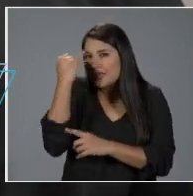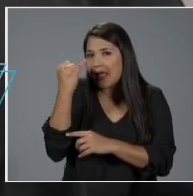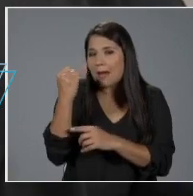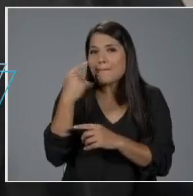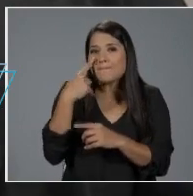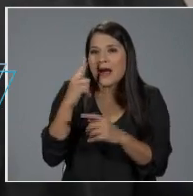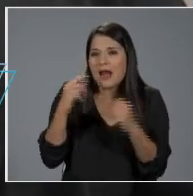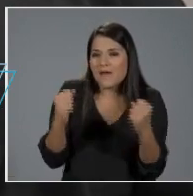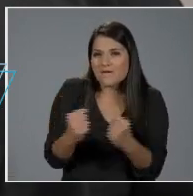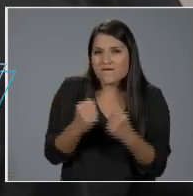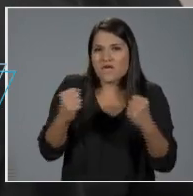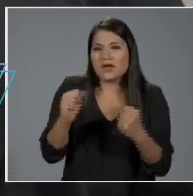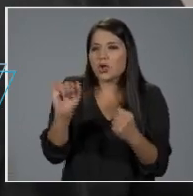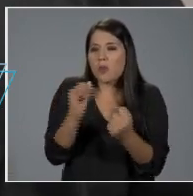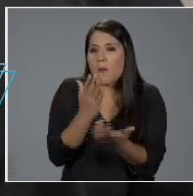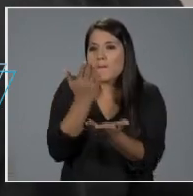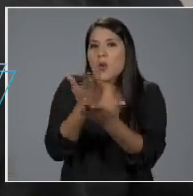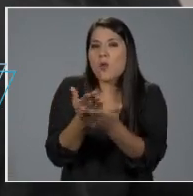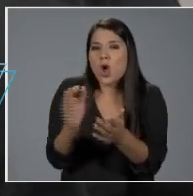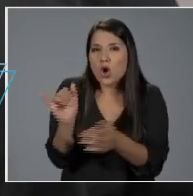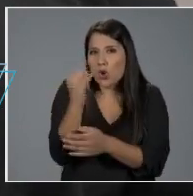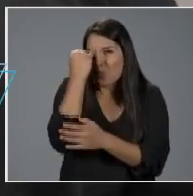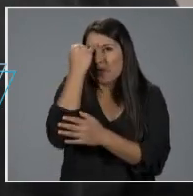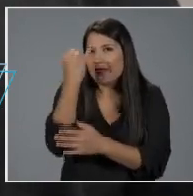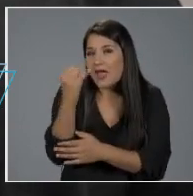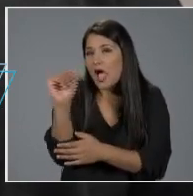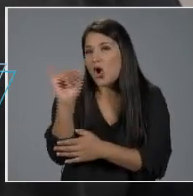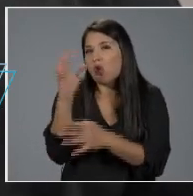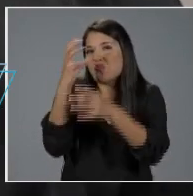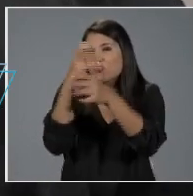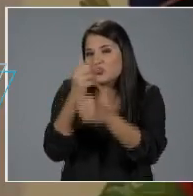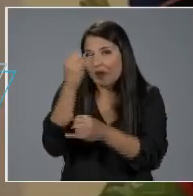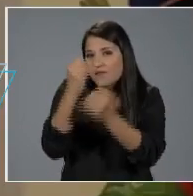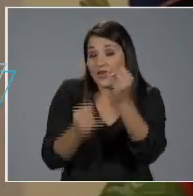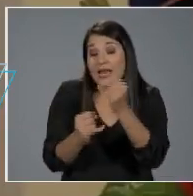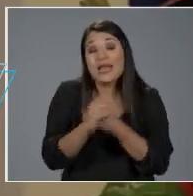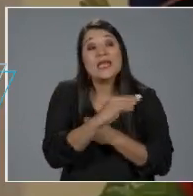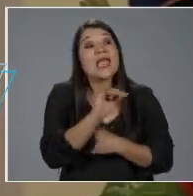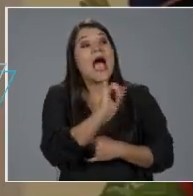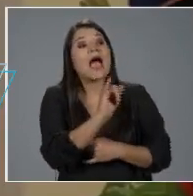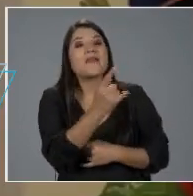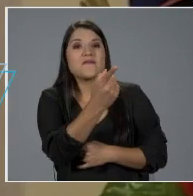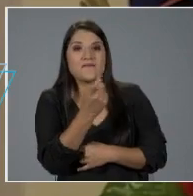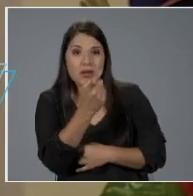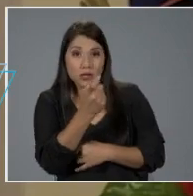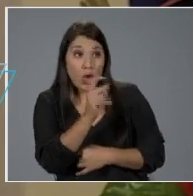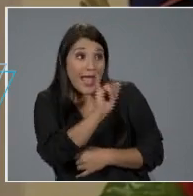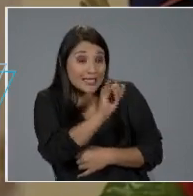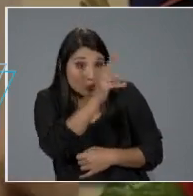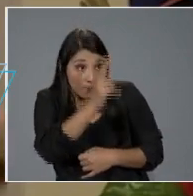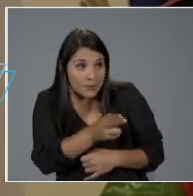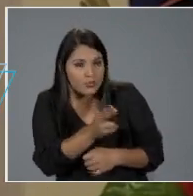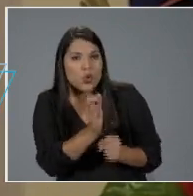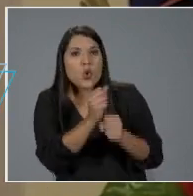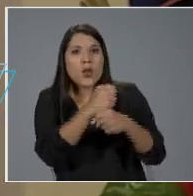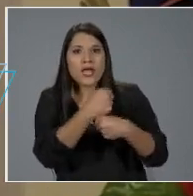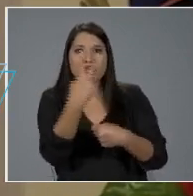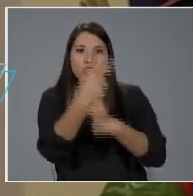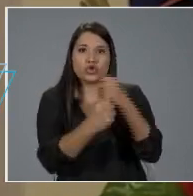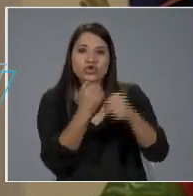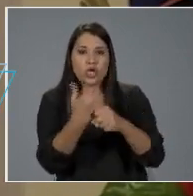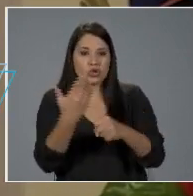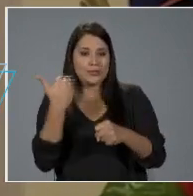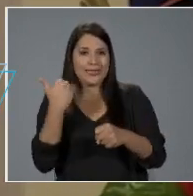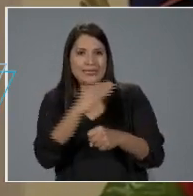de propuesta, más de idea, digamos, de reflexión final. Y ahí es donde me hizo falta que eso mismo él lo hubiera hecho hace un par de años, de